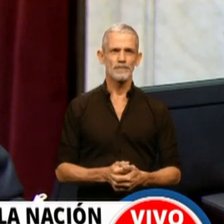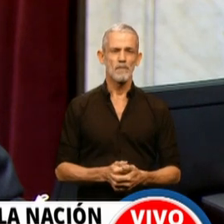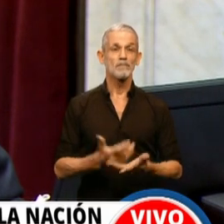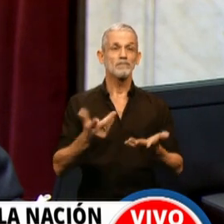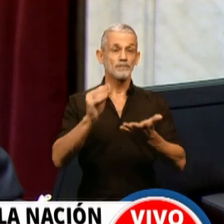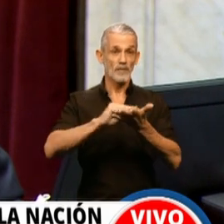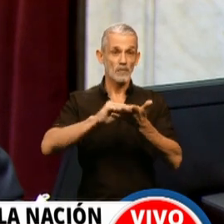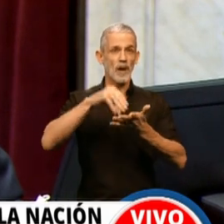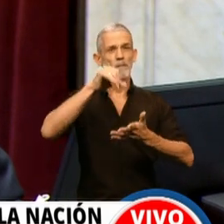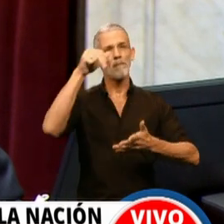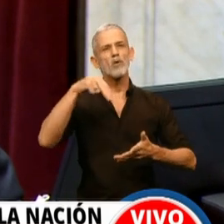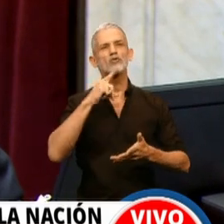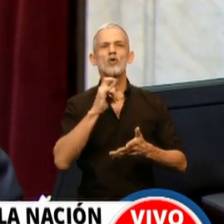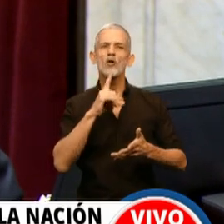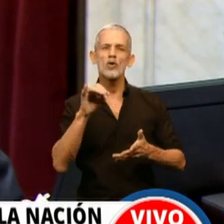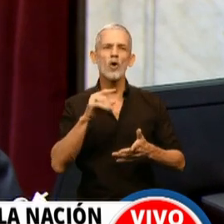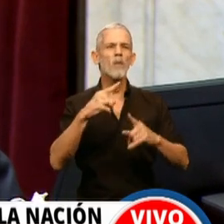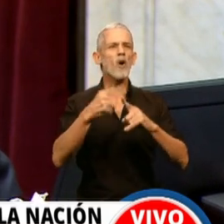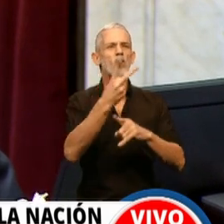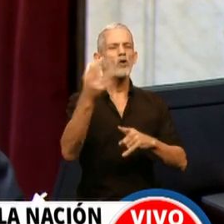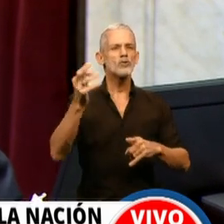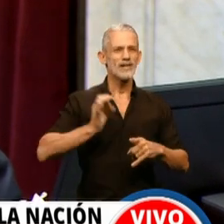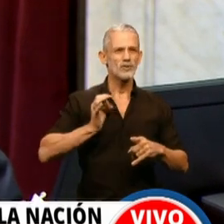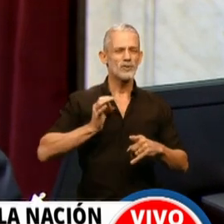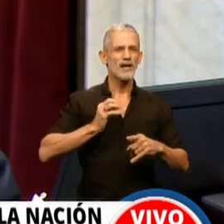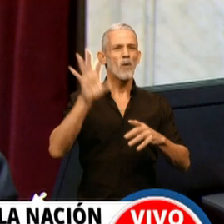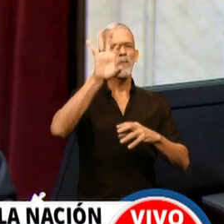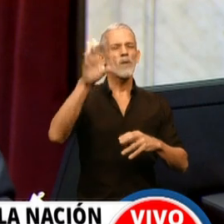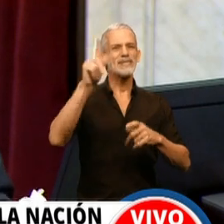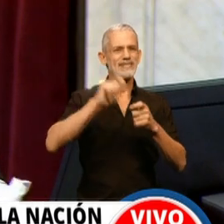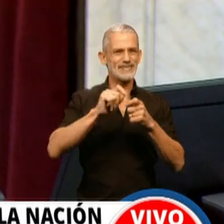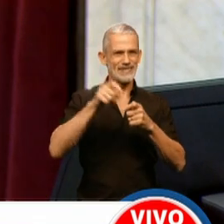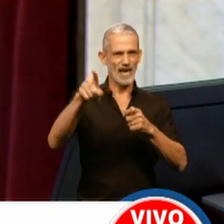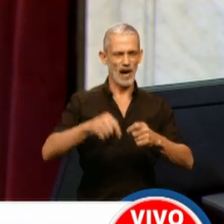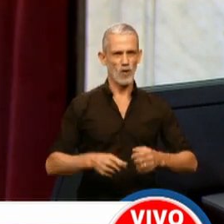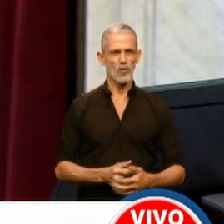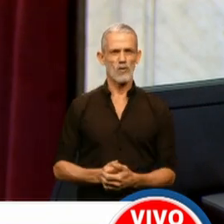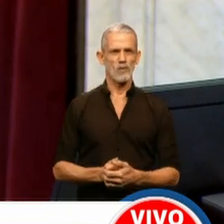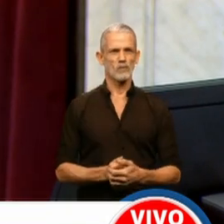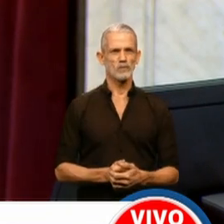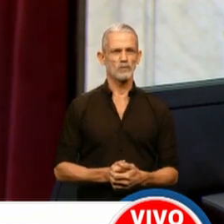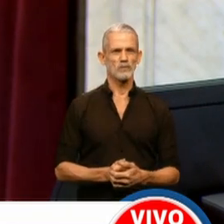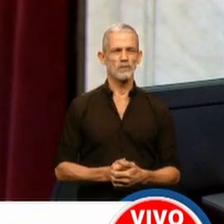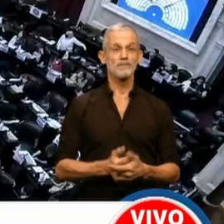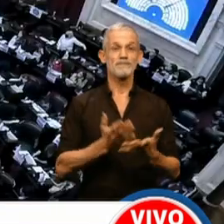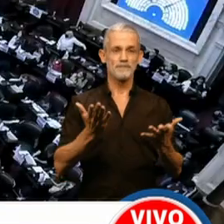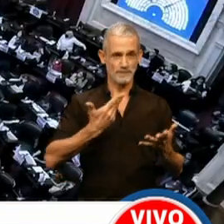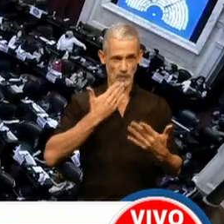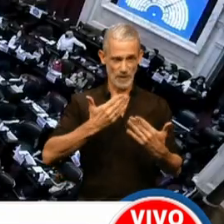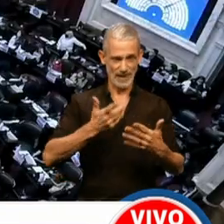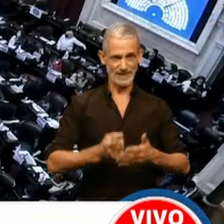diputada maría luisa montoto por el bicentenario de la provincia de santiago del estero gracias